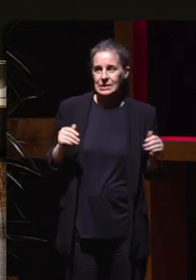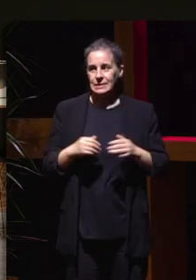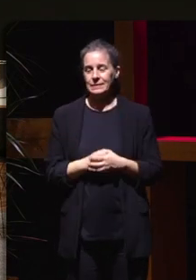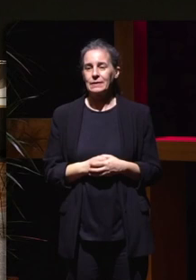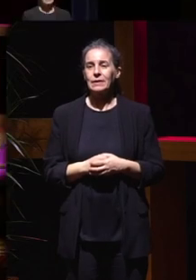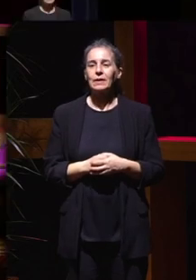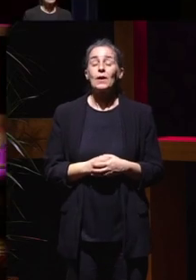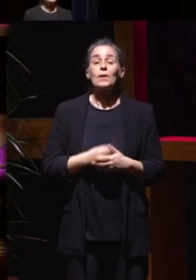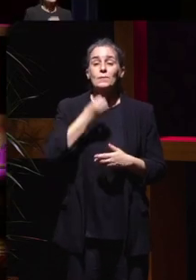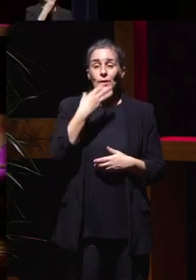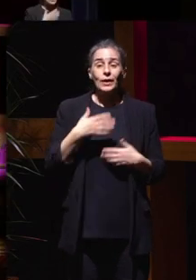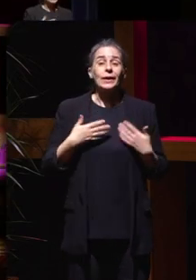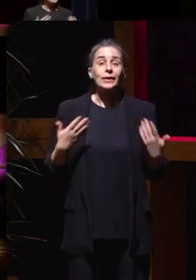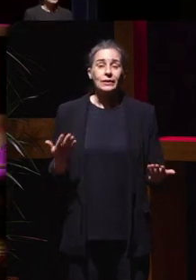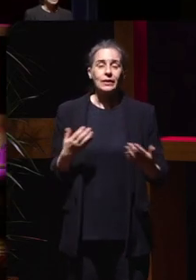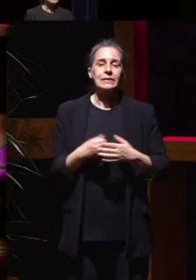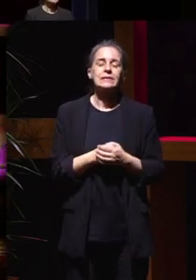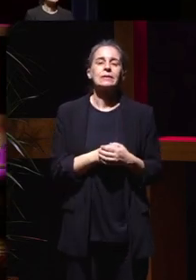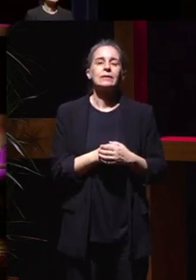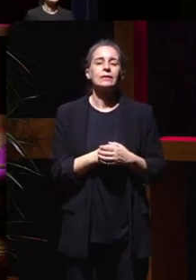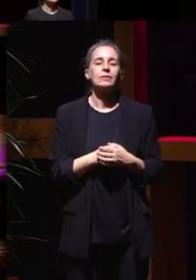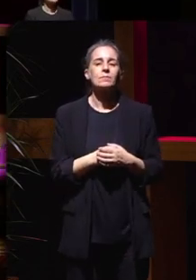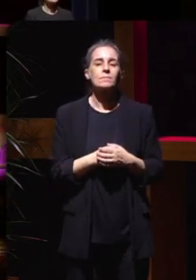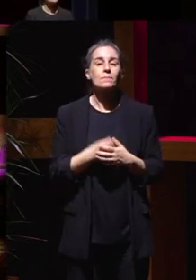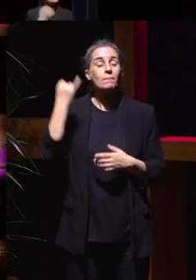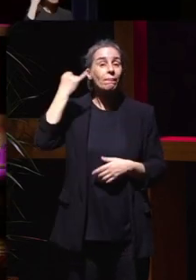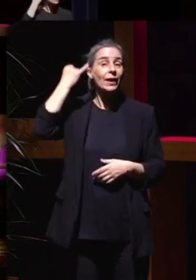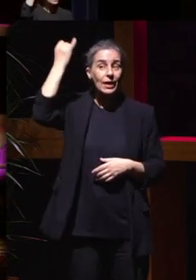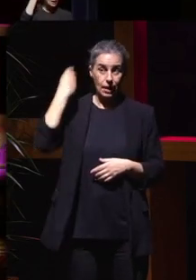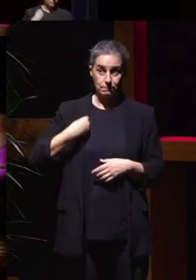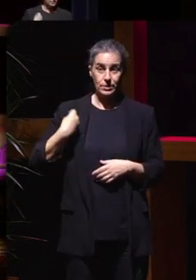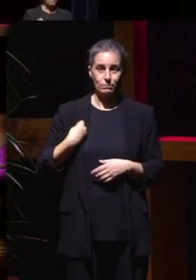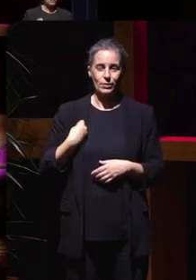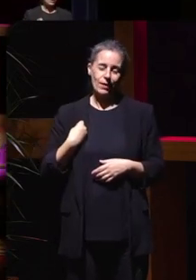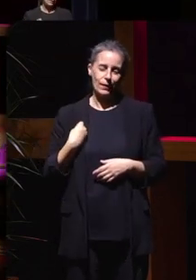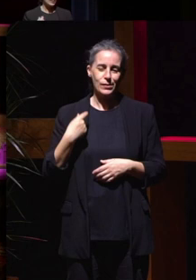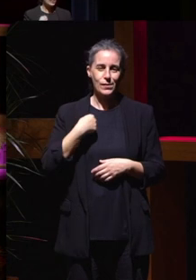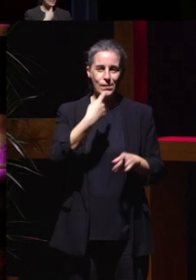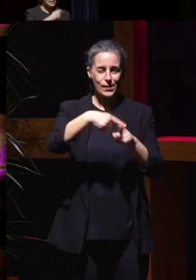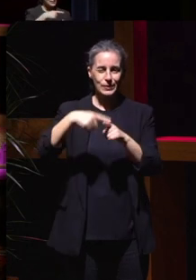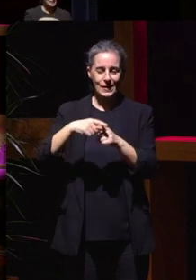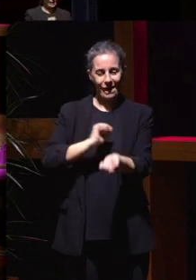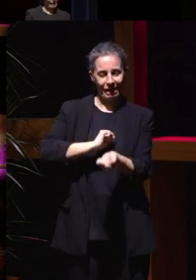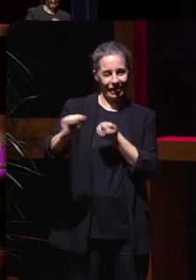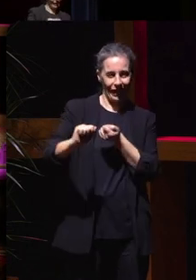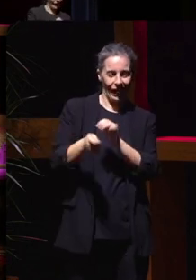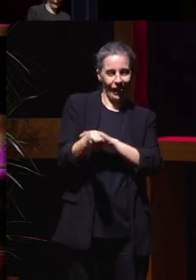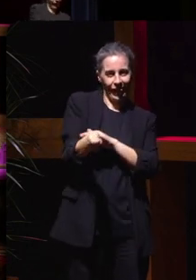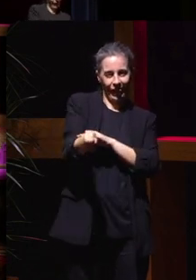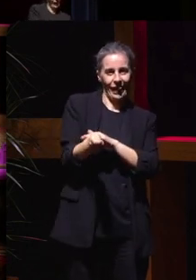Bueno pues caso es que la idea esta de prender yelumeas cosas y